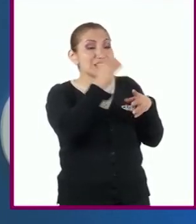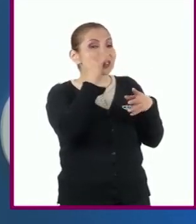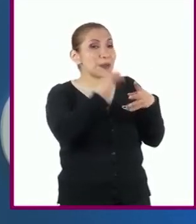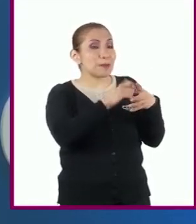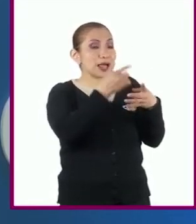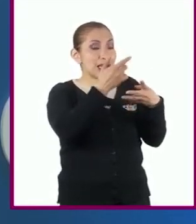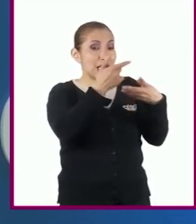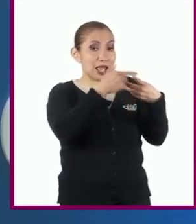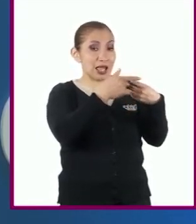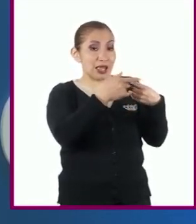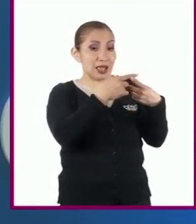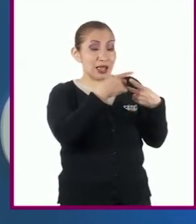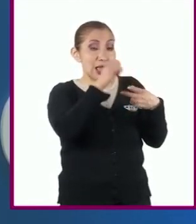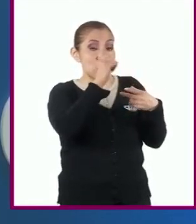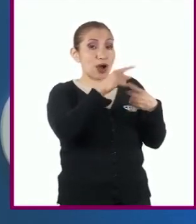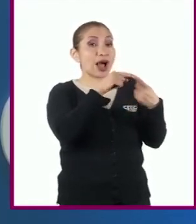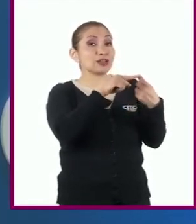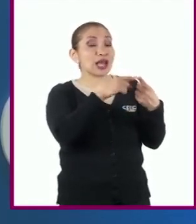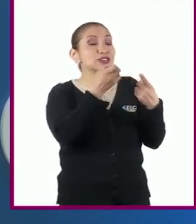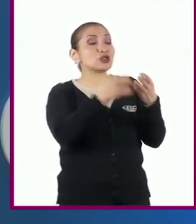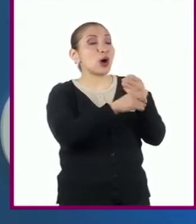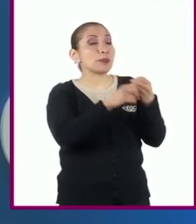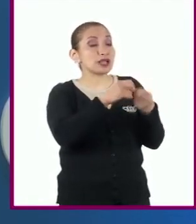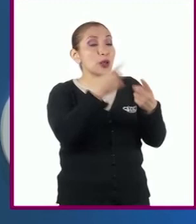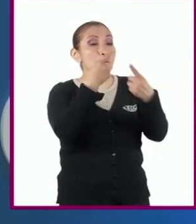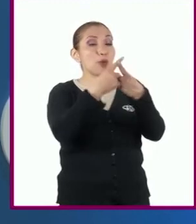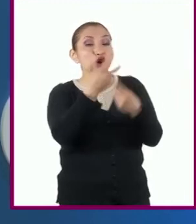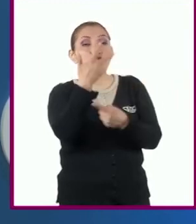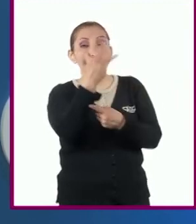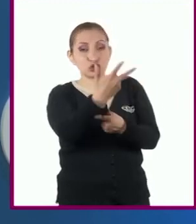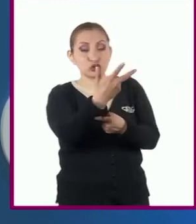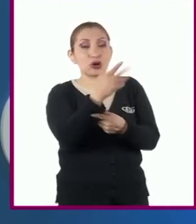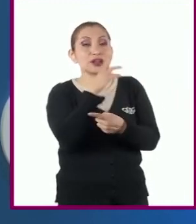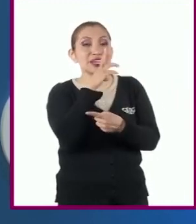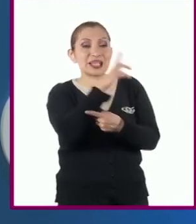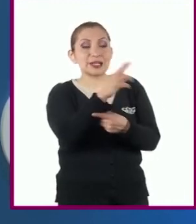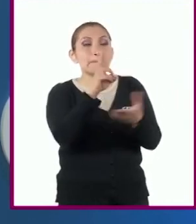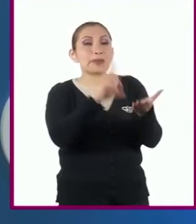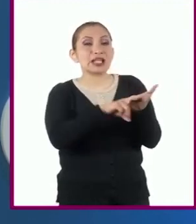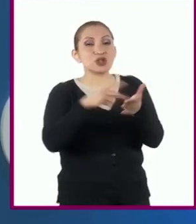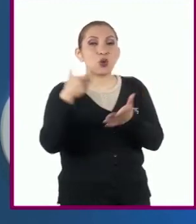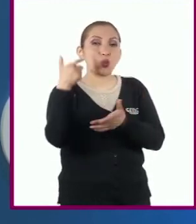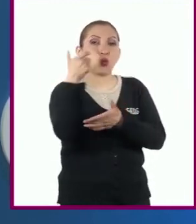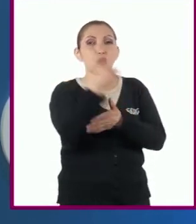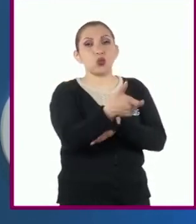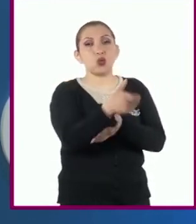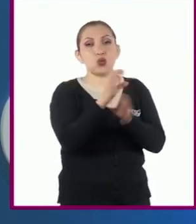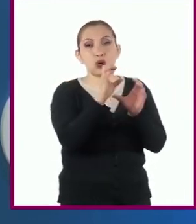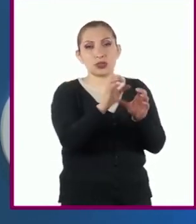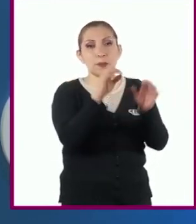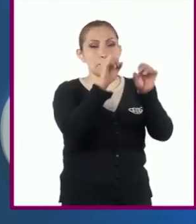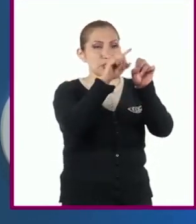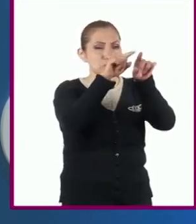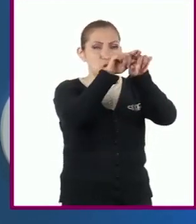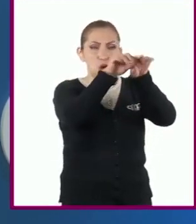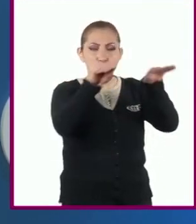que se multiplique la cantidad de piezas por 8, se obtendrá el precio total cuidando la